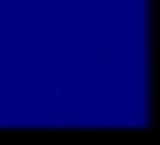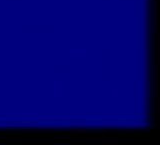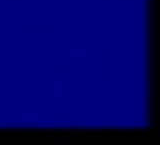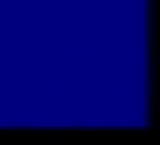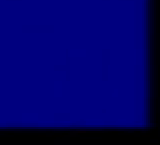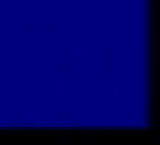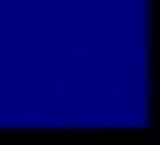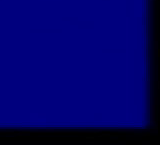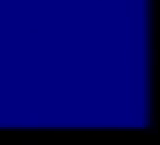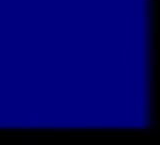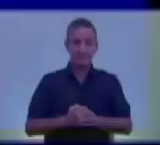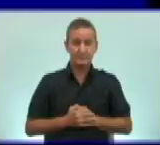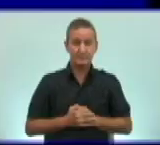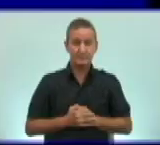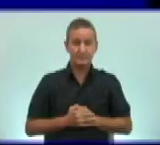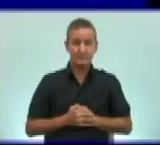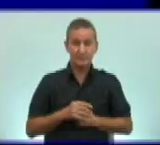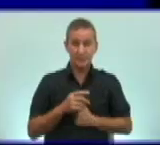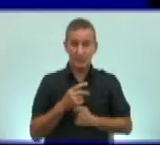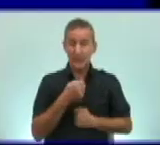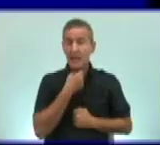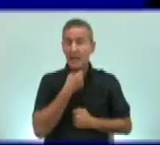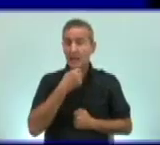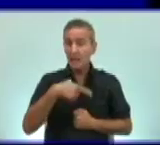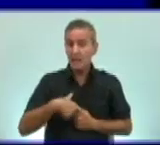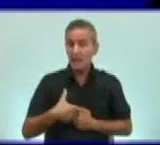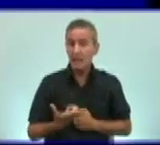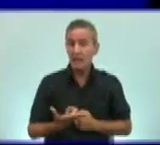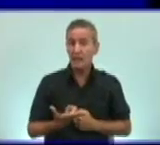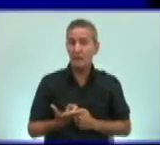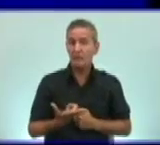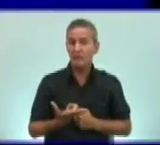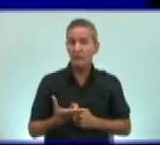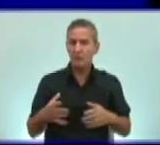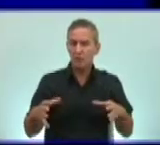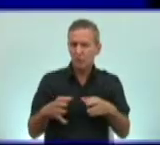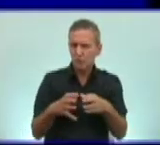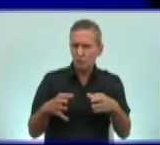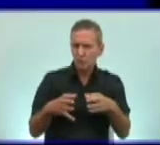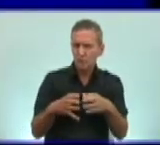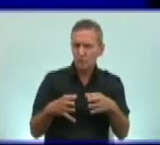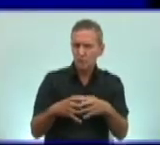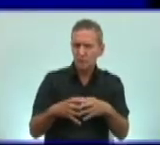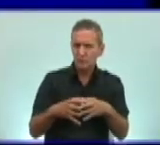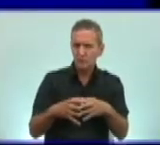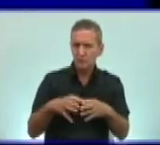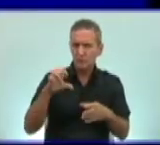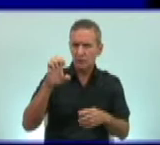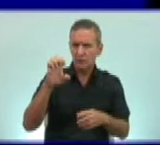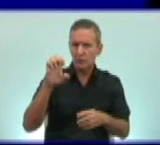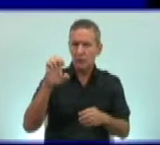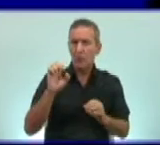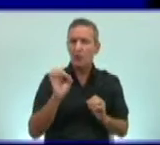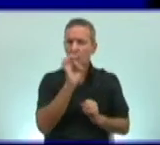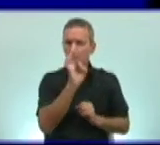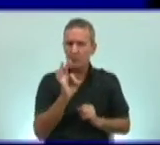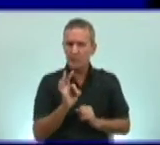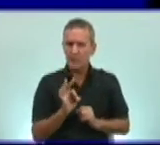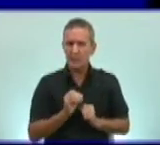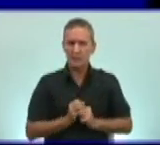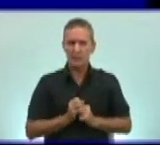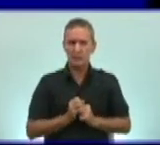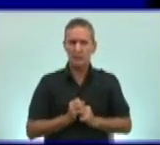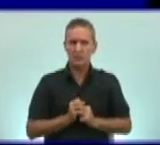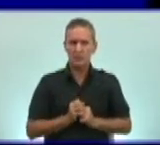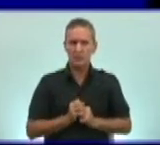Pues bien, miren, aquí ahora tenemos un ejemplo de concentraciones de dos electrolitos. Los electrolitos